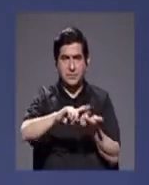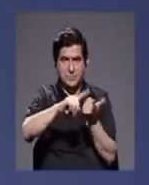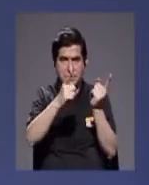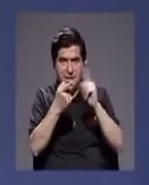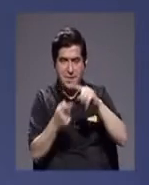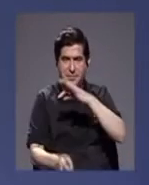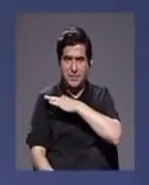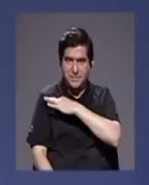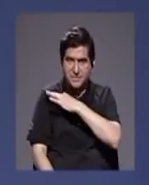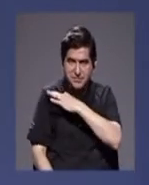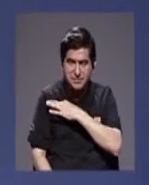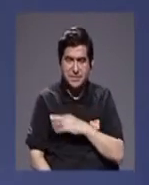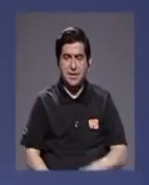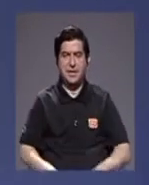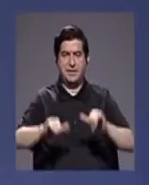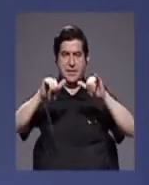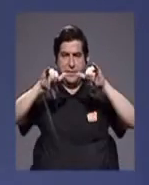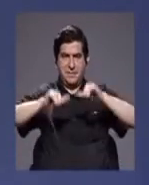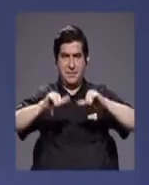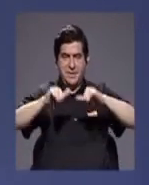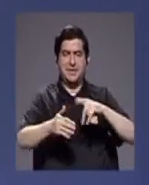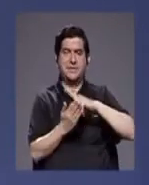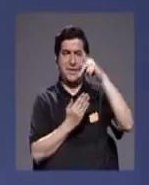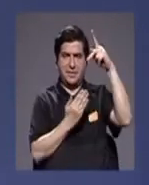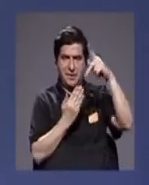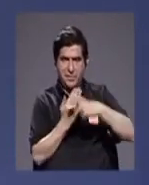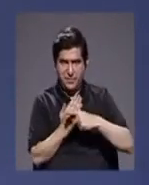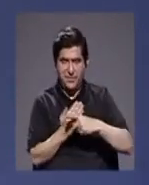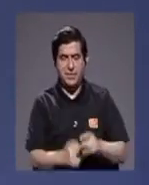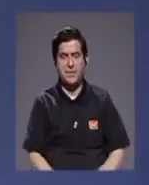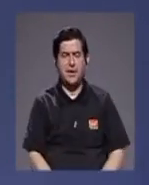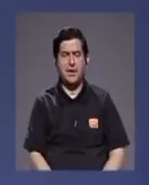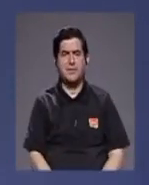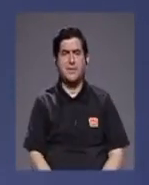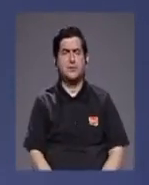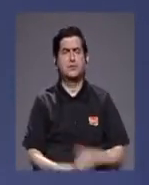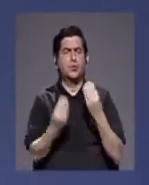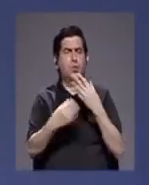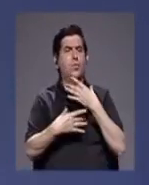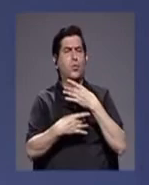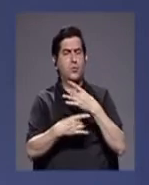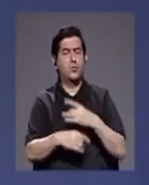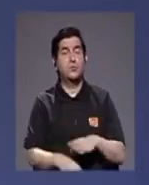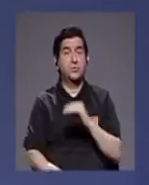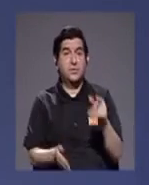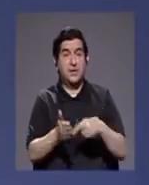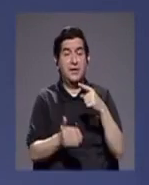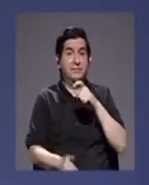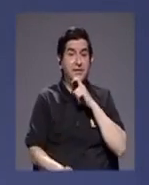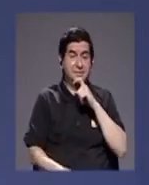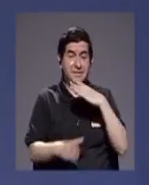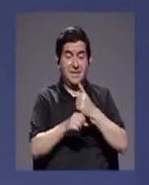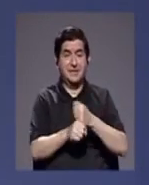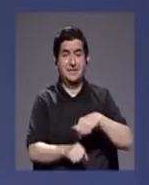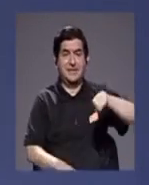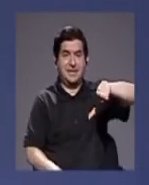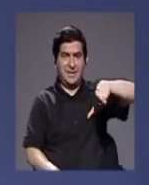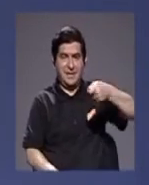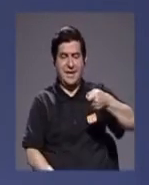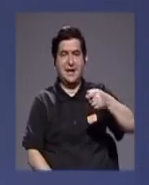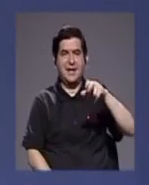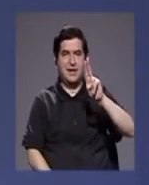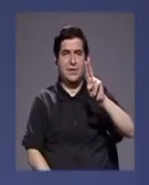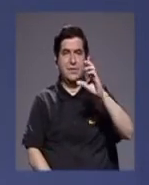los invitamos a que se mantengan con los programas que con enorme entusiasmo y con algunas dificultades hacemos desde Canal